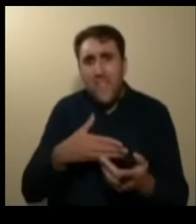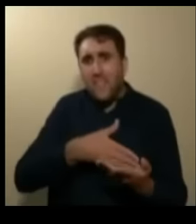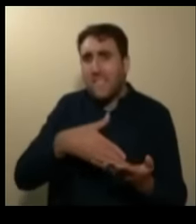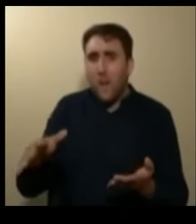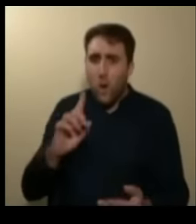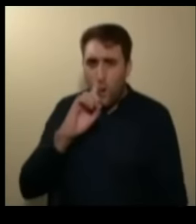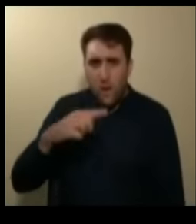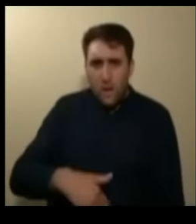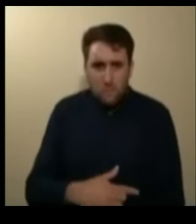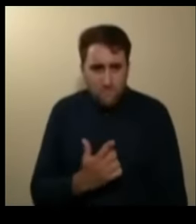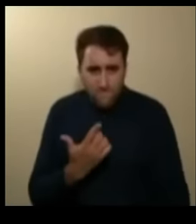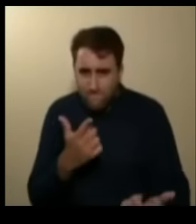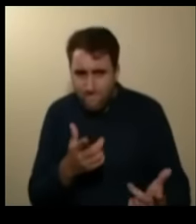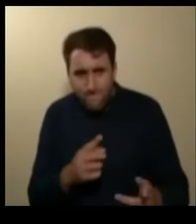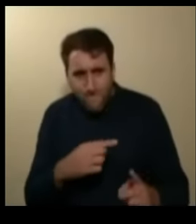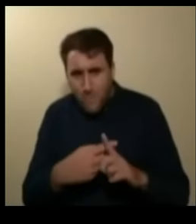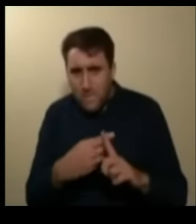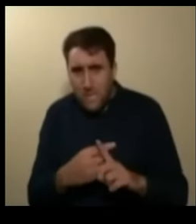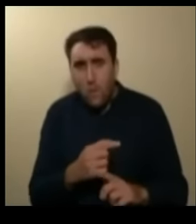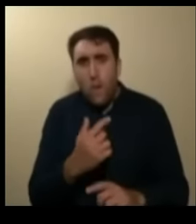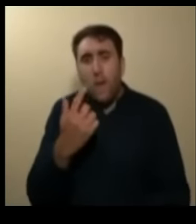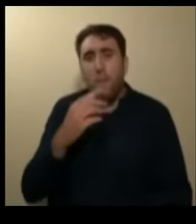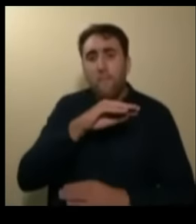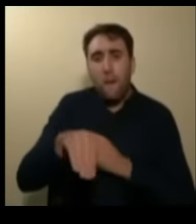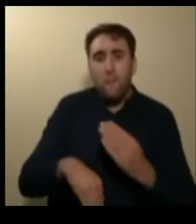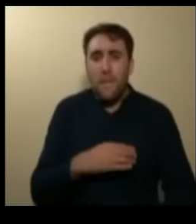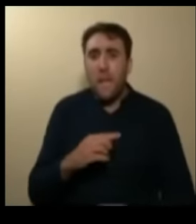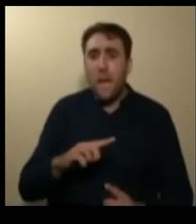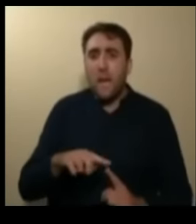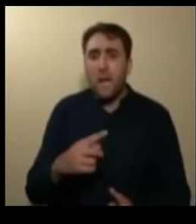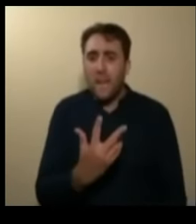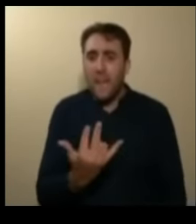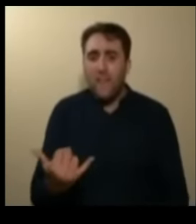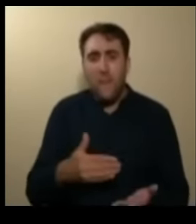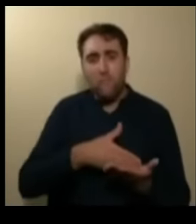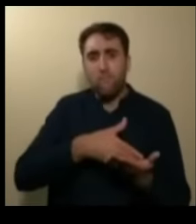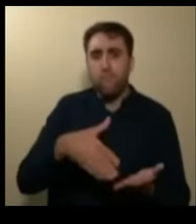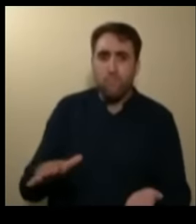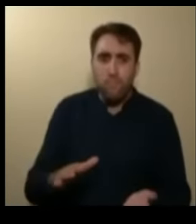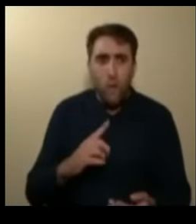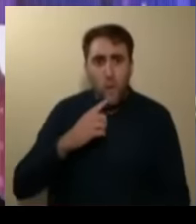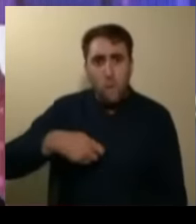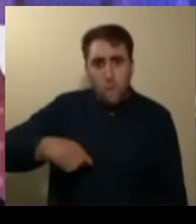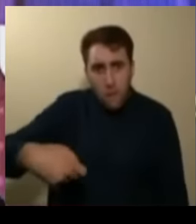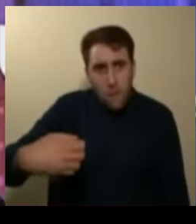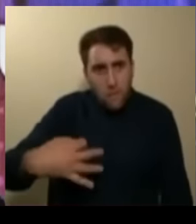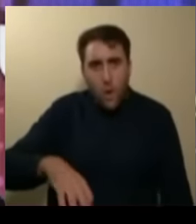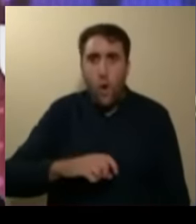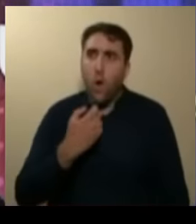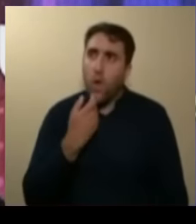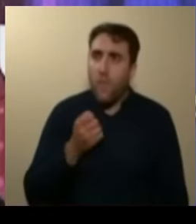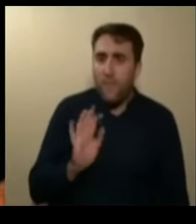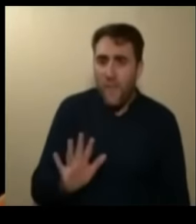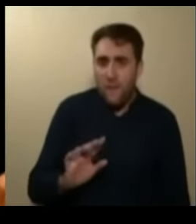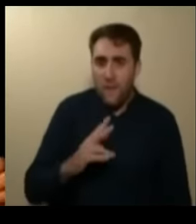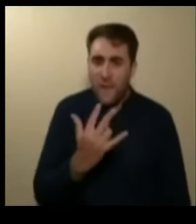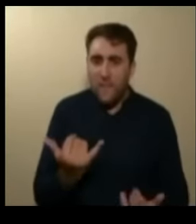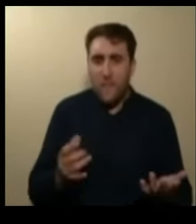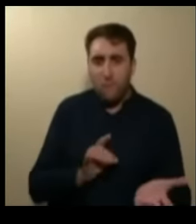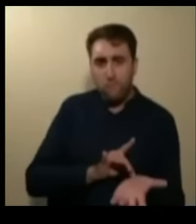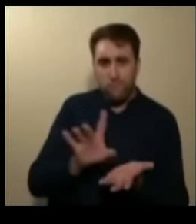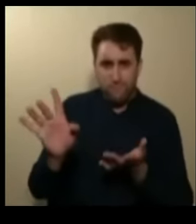No existe la posibilidad de que una familia pueda ser desalojada en 3 días, siendo buen pagador o siendo mal pagador, ni por la ley de